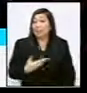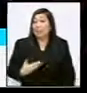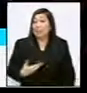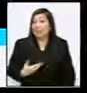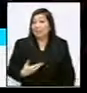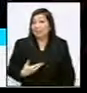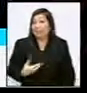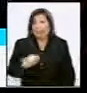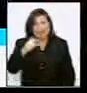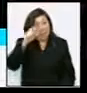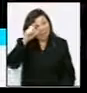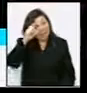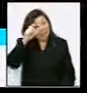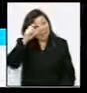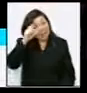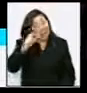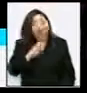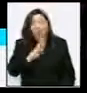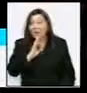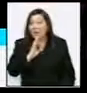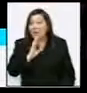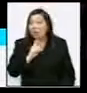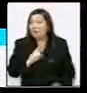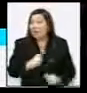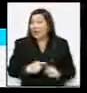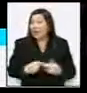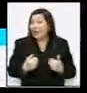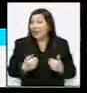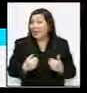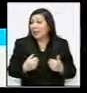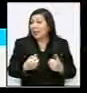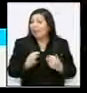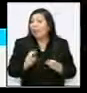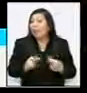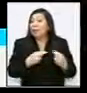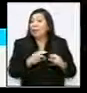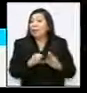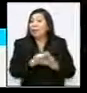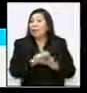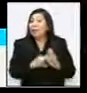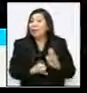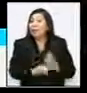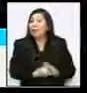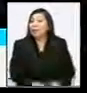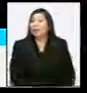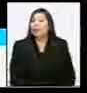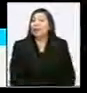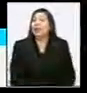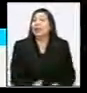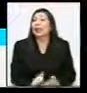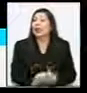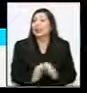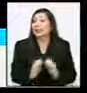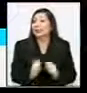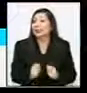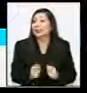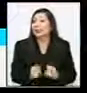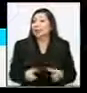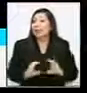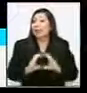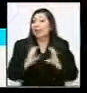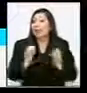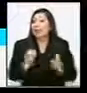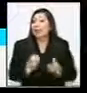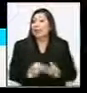Palacio de Gobierno, tenga la función constituyente que se le arranca al Congreso.